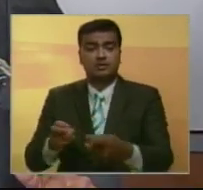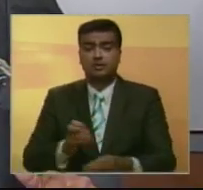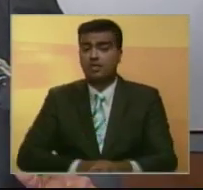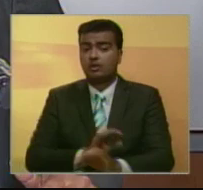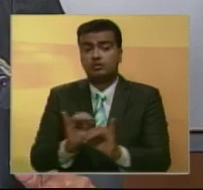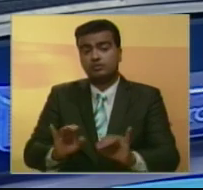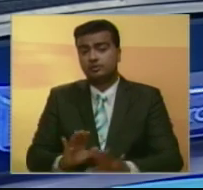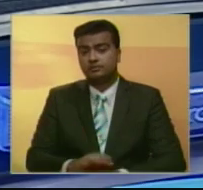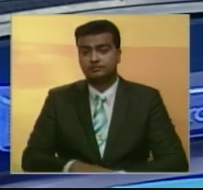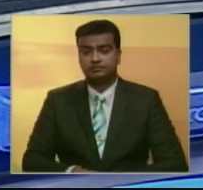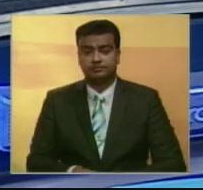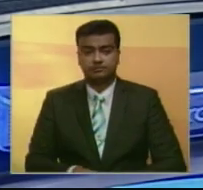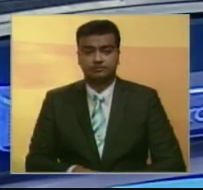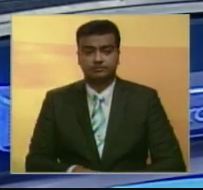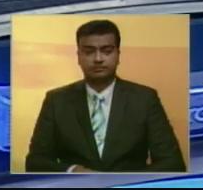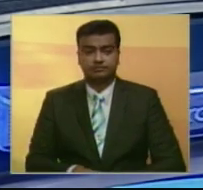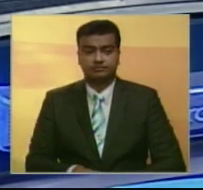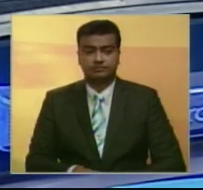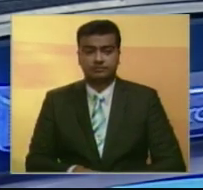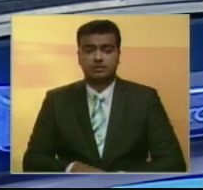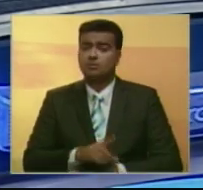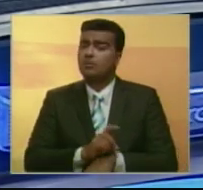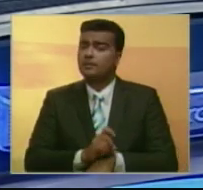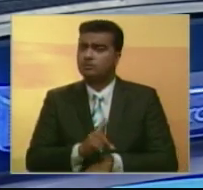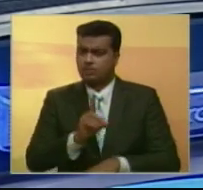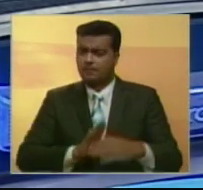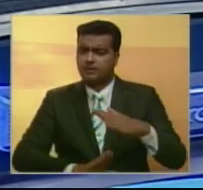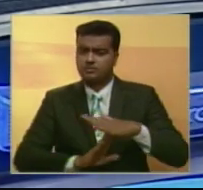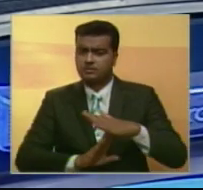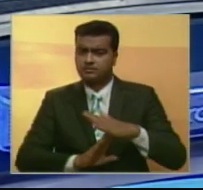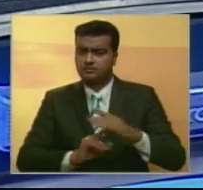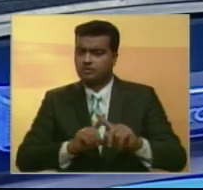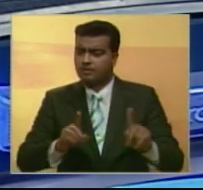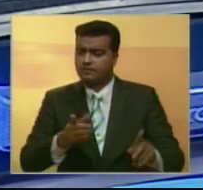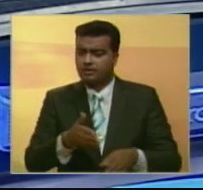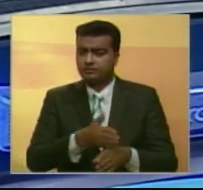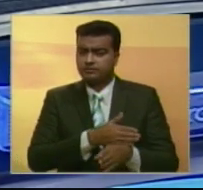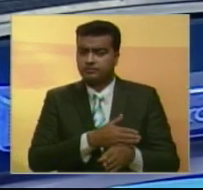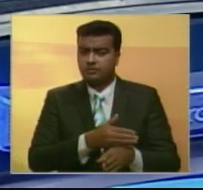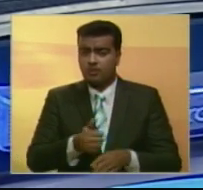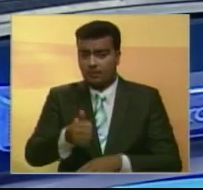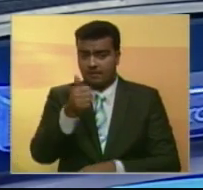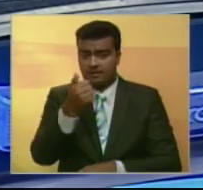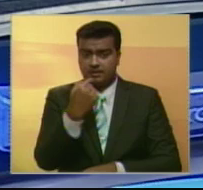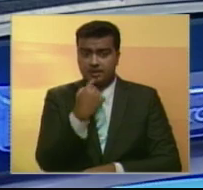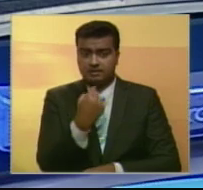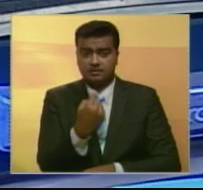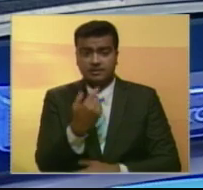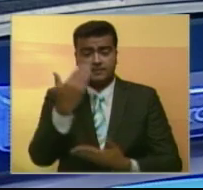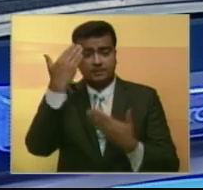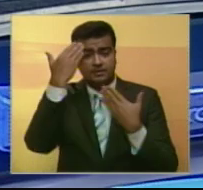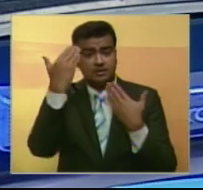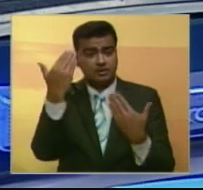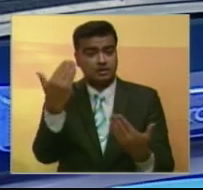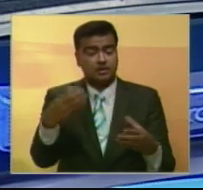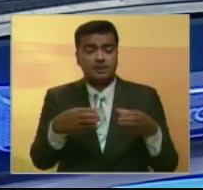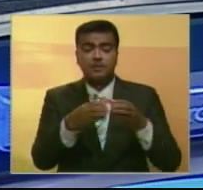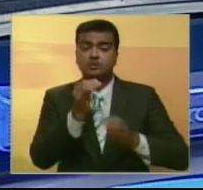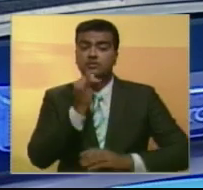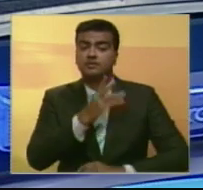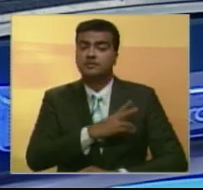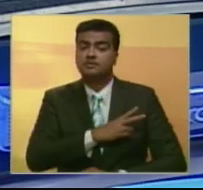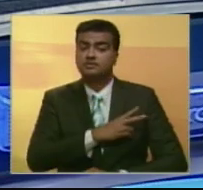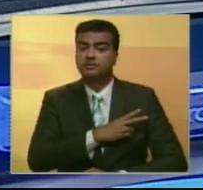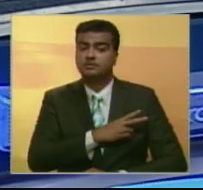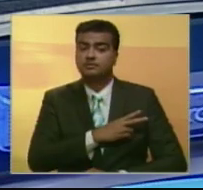concluido. Bueno, es momento de hacer una breve pausa, pero antes de ir al corte comercial queríamos saludar el equipo de Noticiero